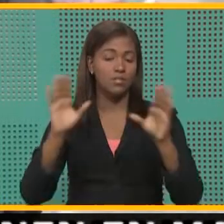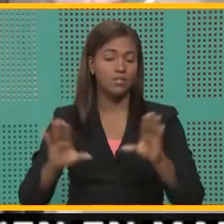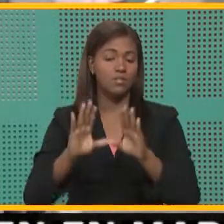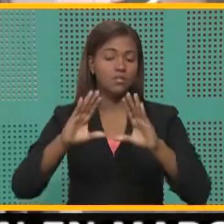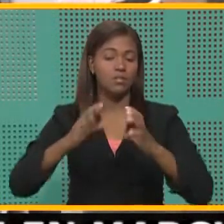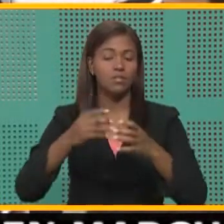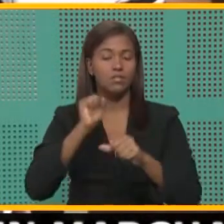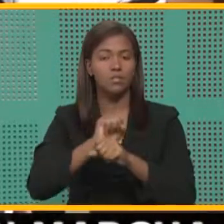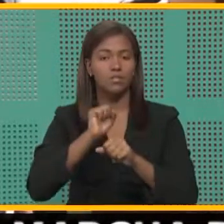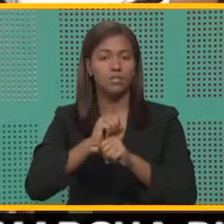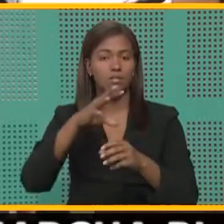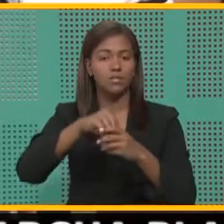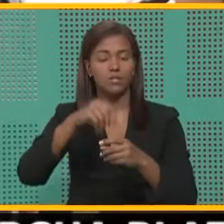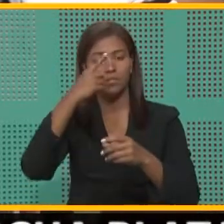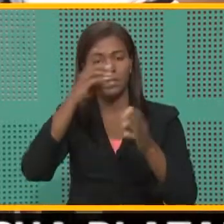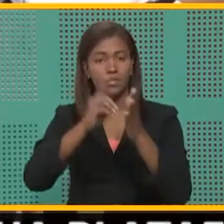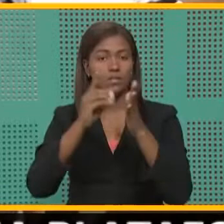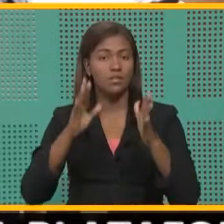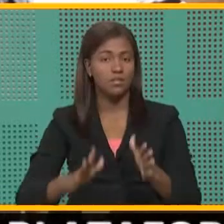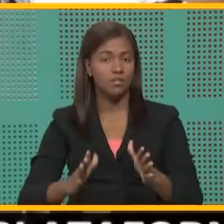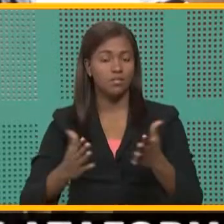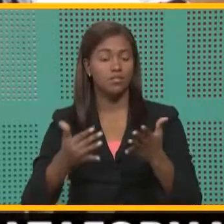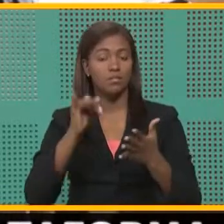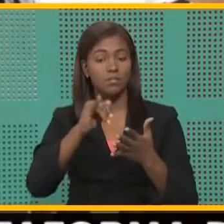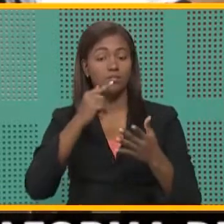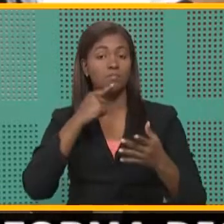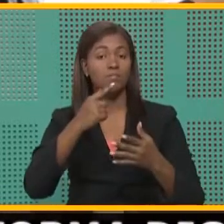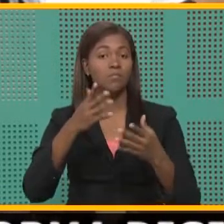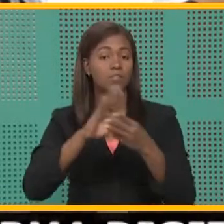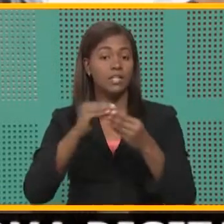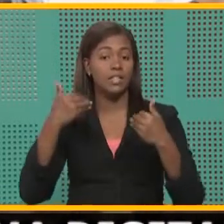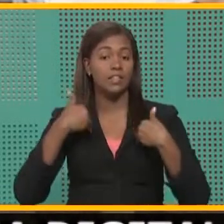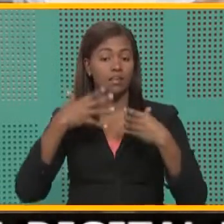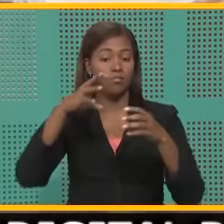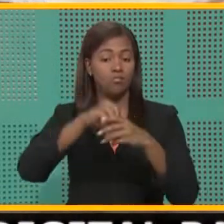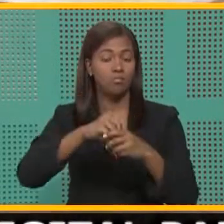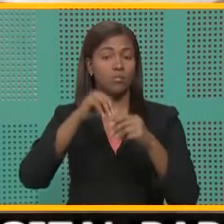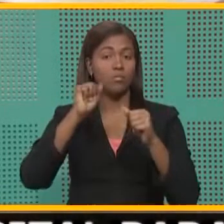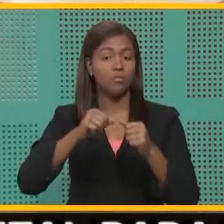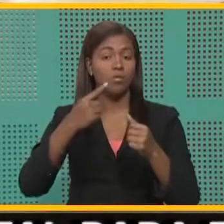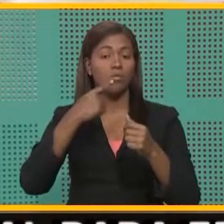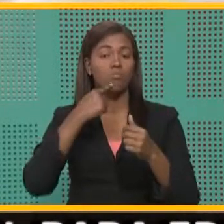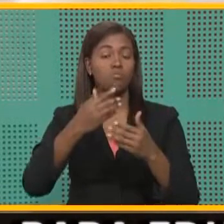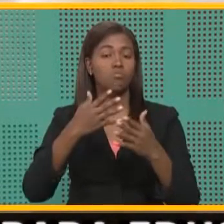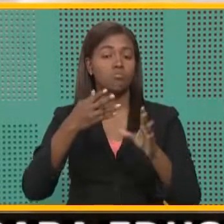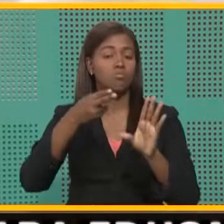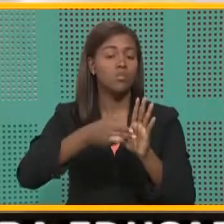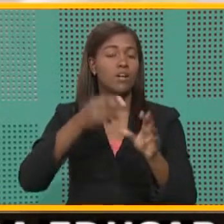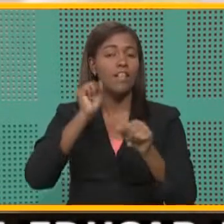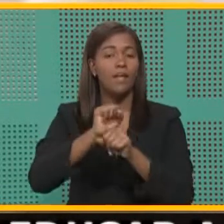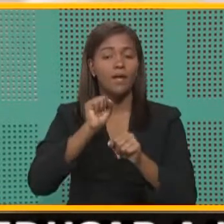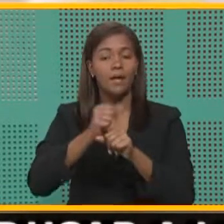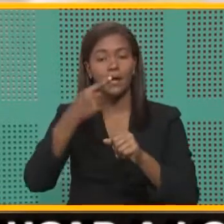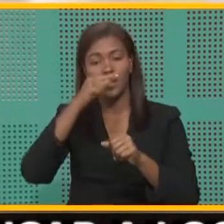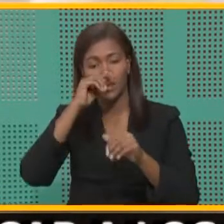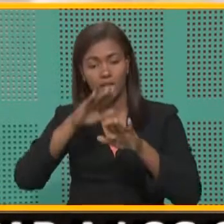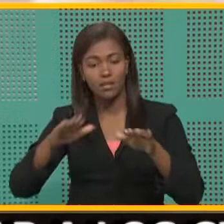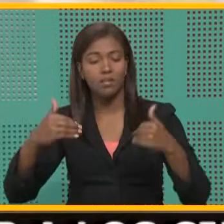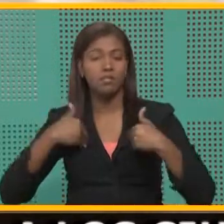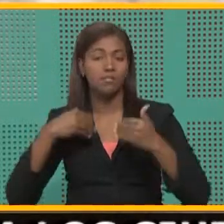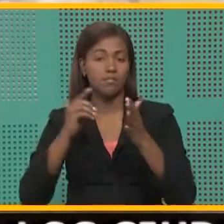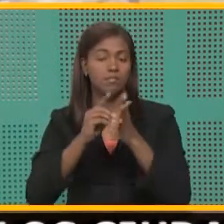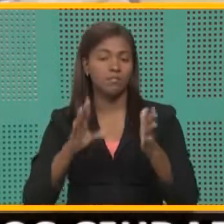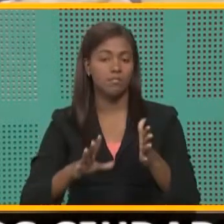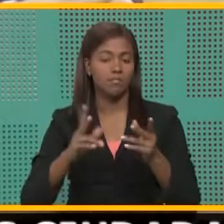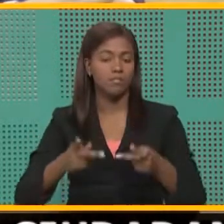Centro de Atención Integral para la Discapacidad, del cual dijo tiene una capacidad infinita de trabajar con niños y niñas con discapacidad.